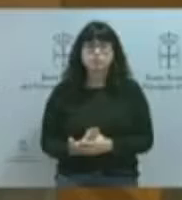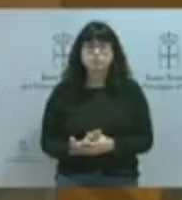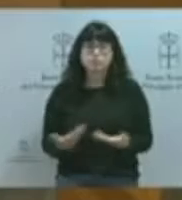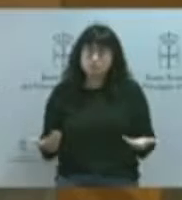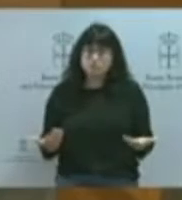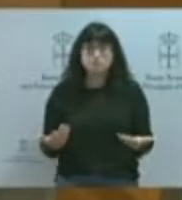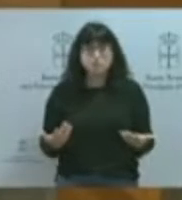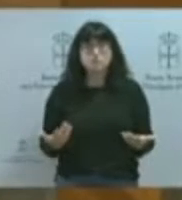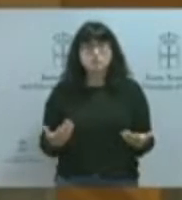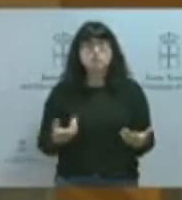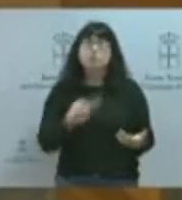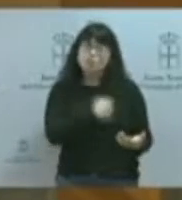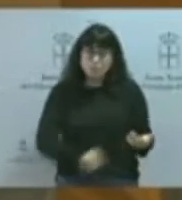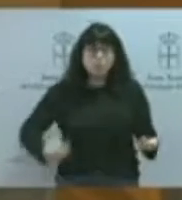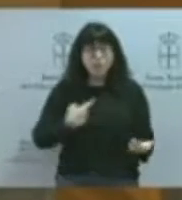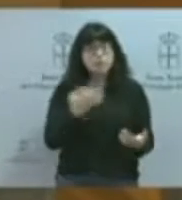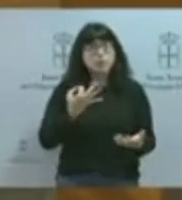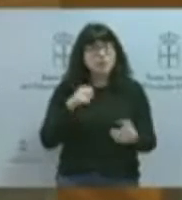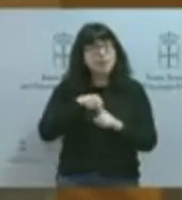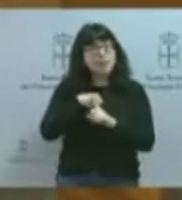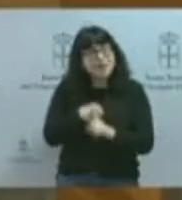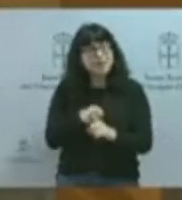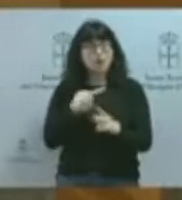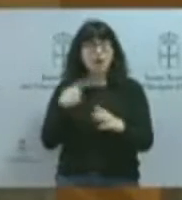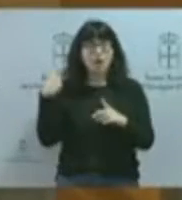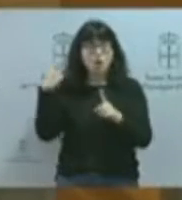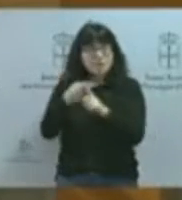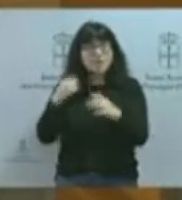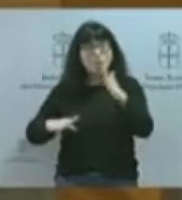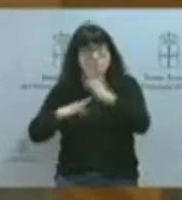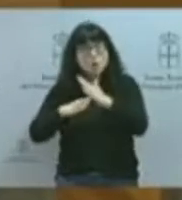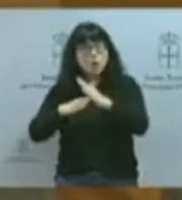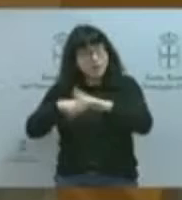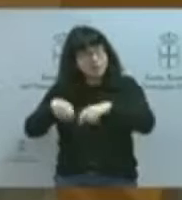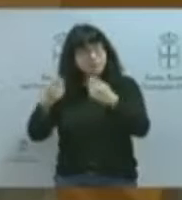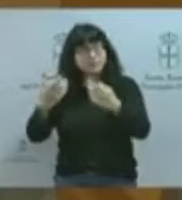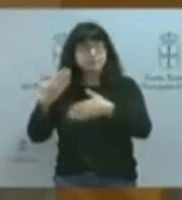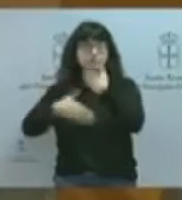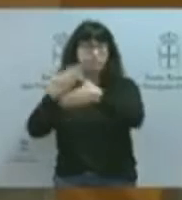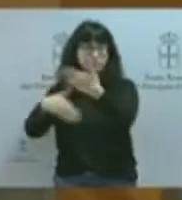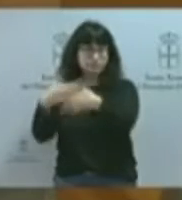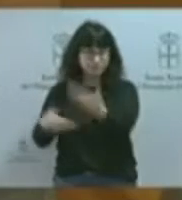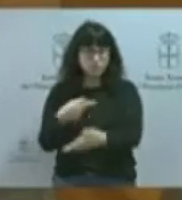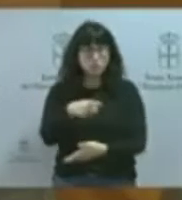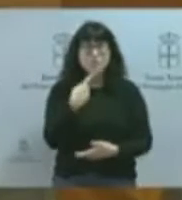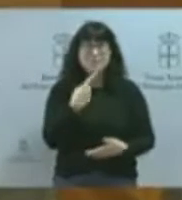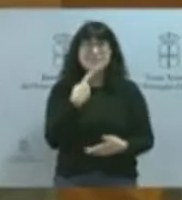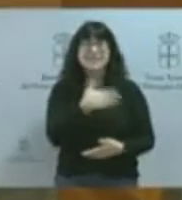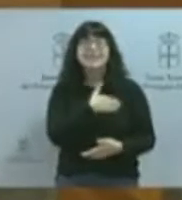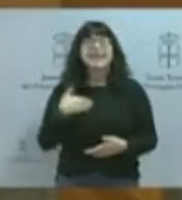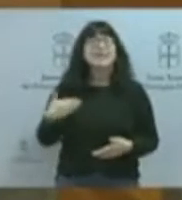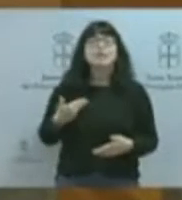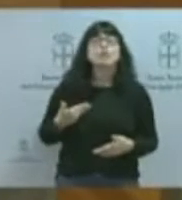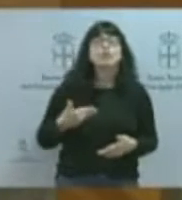para el desbloqueo. Usted ha dicho en su campaña que proponía un nuevo horizonte verde para la creación de 25.000 puestos de trabajo. A